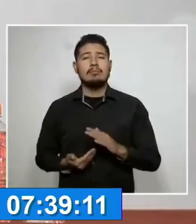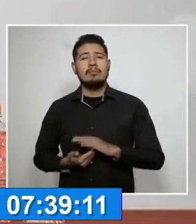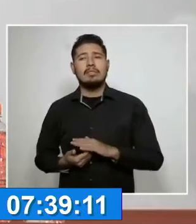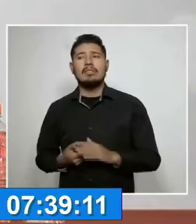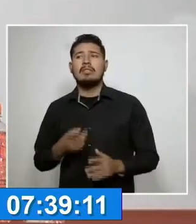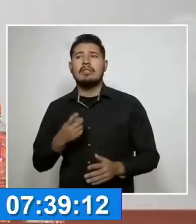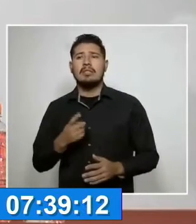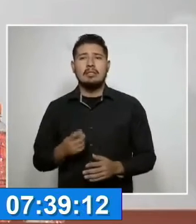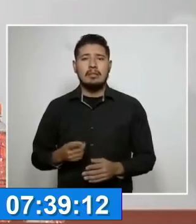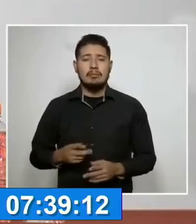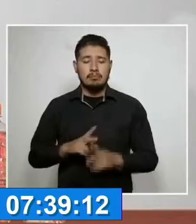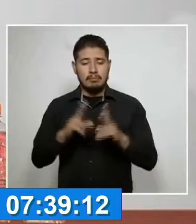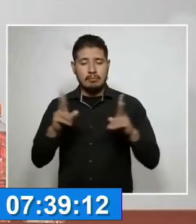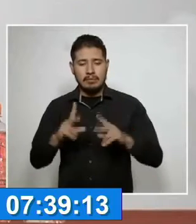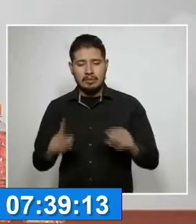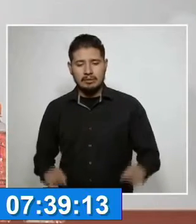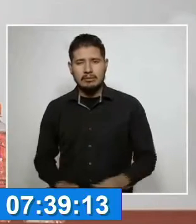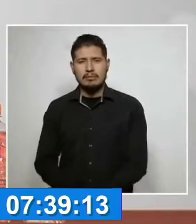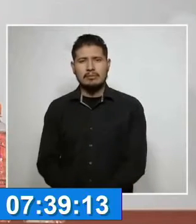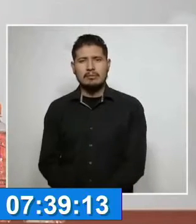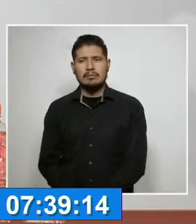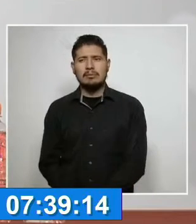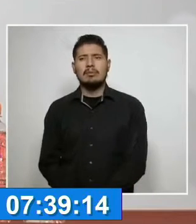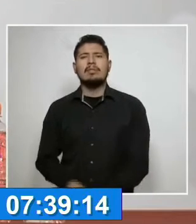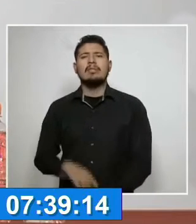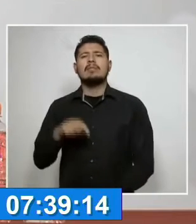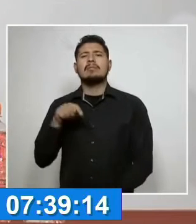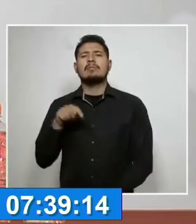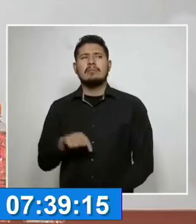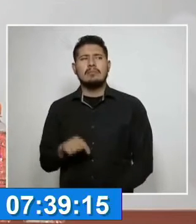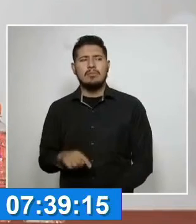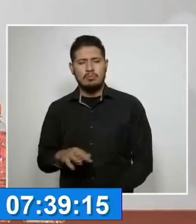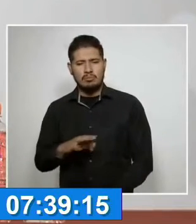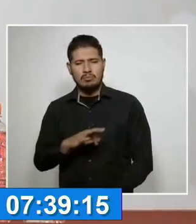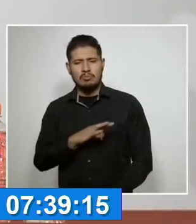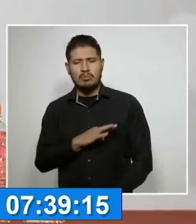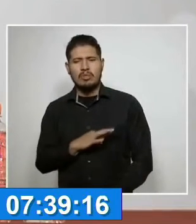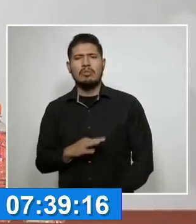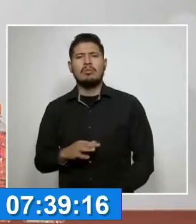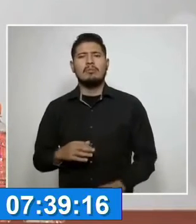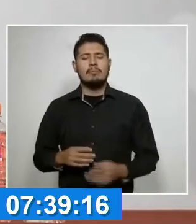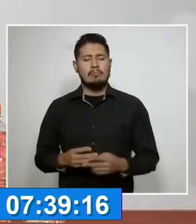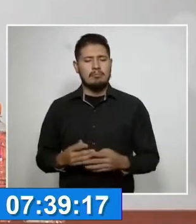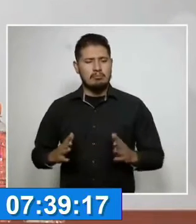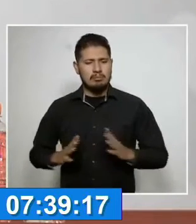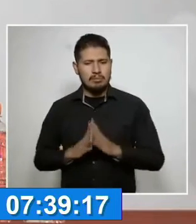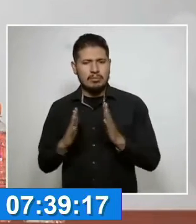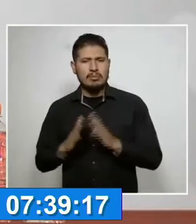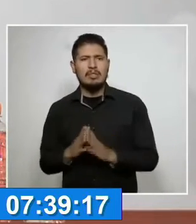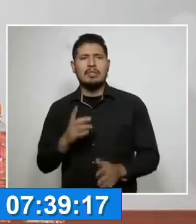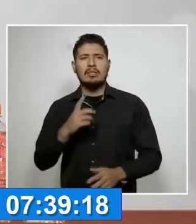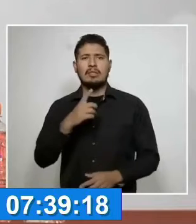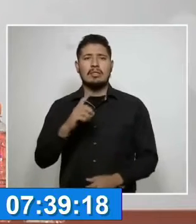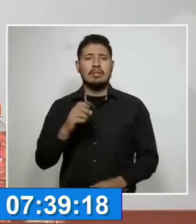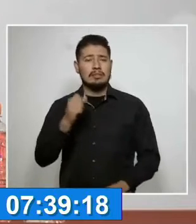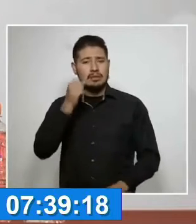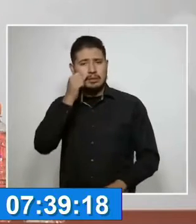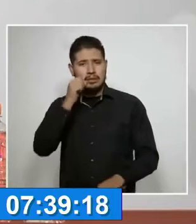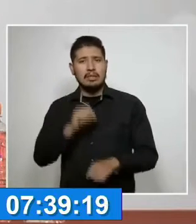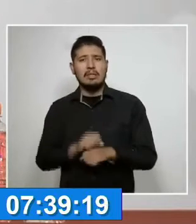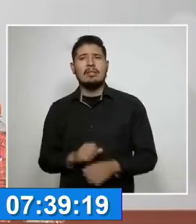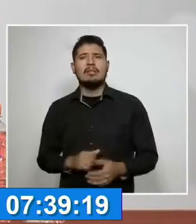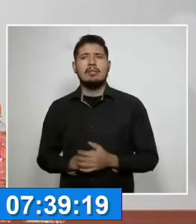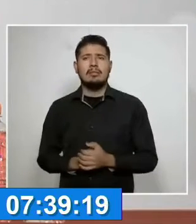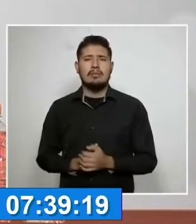de construcción de paz. Aquí cuente con la participación de la Secretaría a